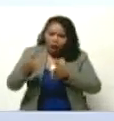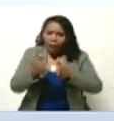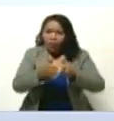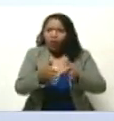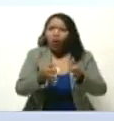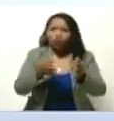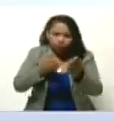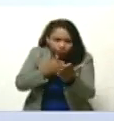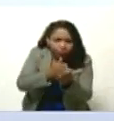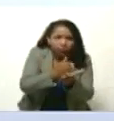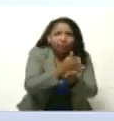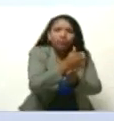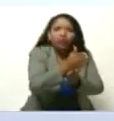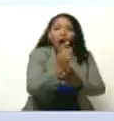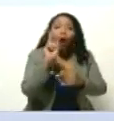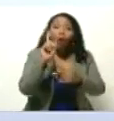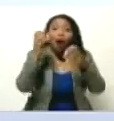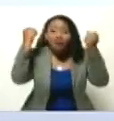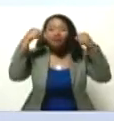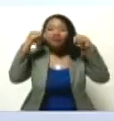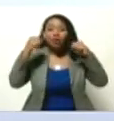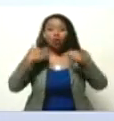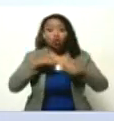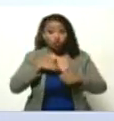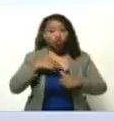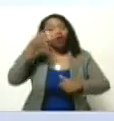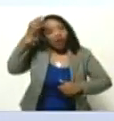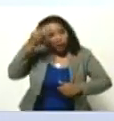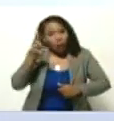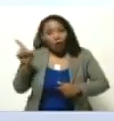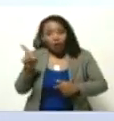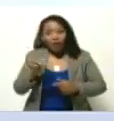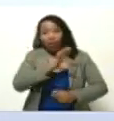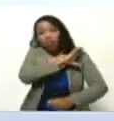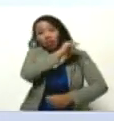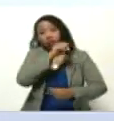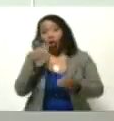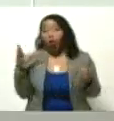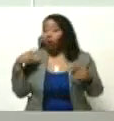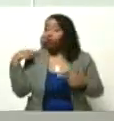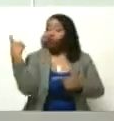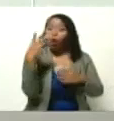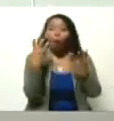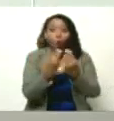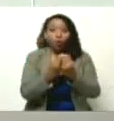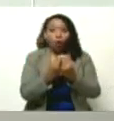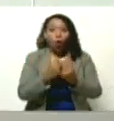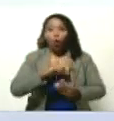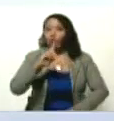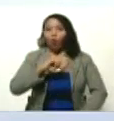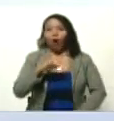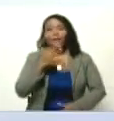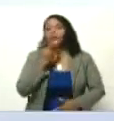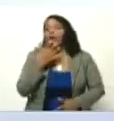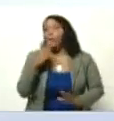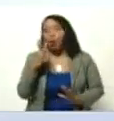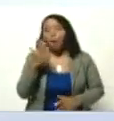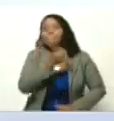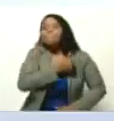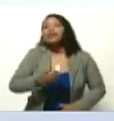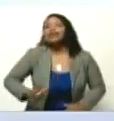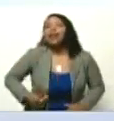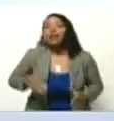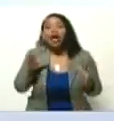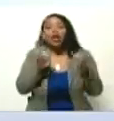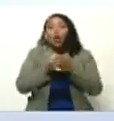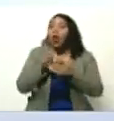Es un ejercicio, nosotros creemos en esa dirección colectiva. El partido, mira, no es que el presidente se reunió